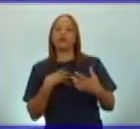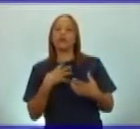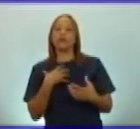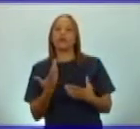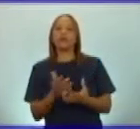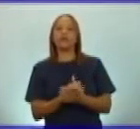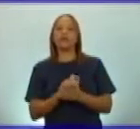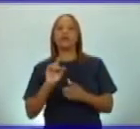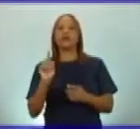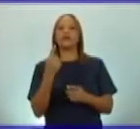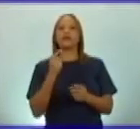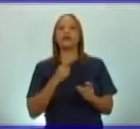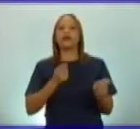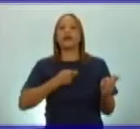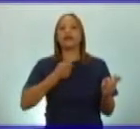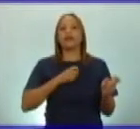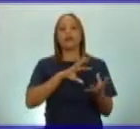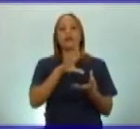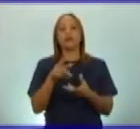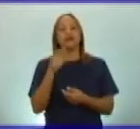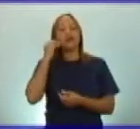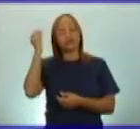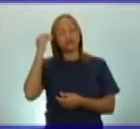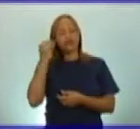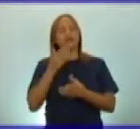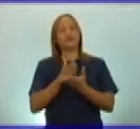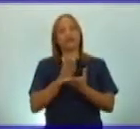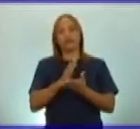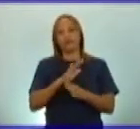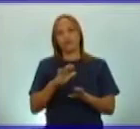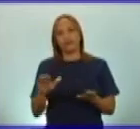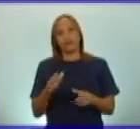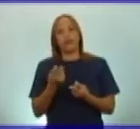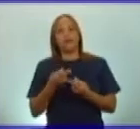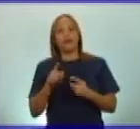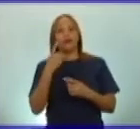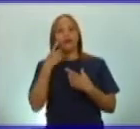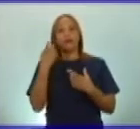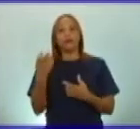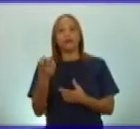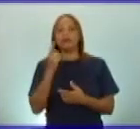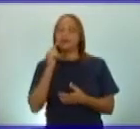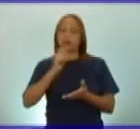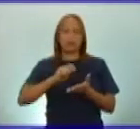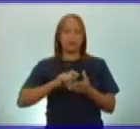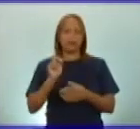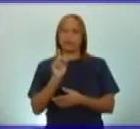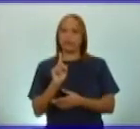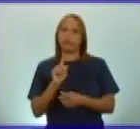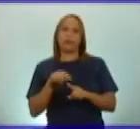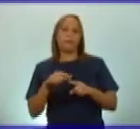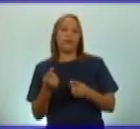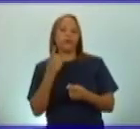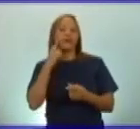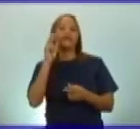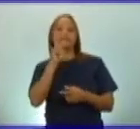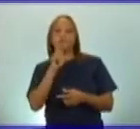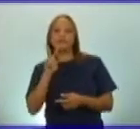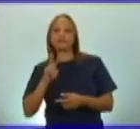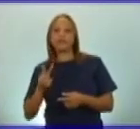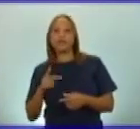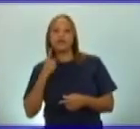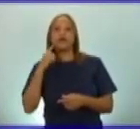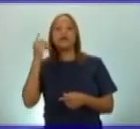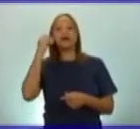esta Primera Guerra Mundial. Sé que ustedes lo estudiaron en clase. Esto no es importante que lo anoten, pero quiero que vayan viendo para que se